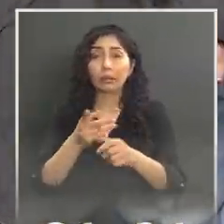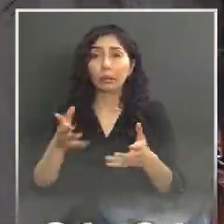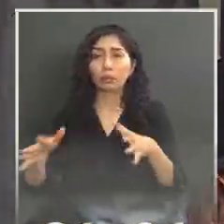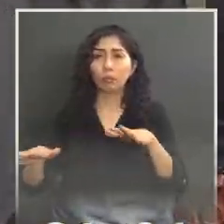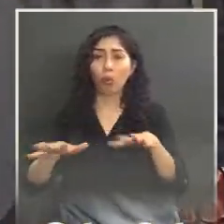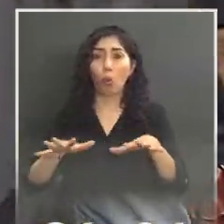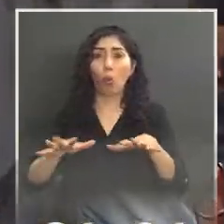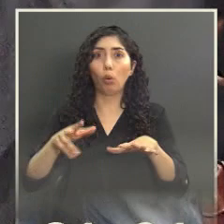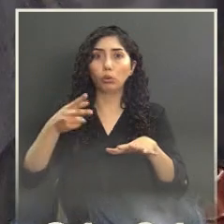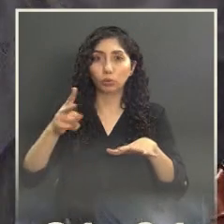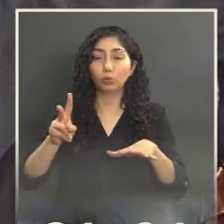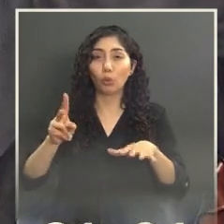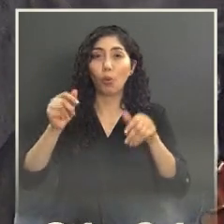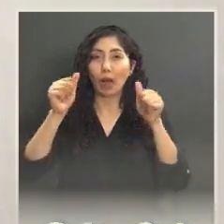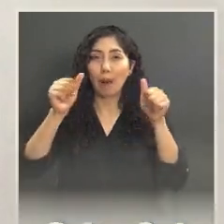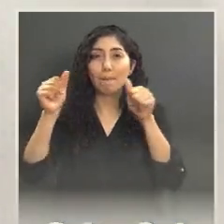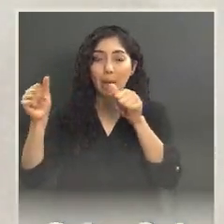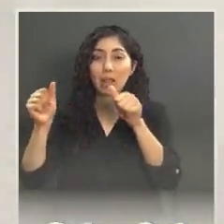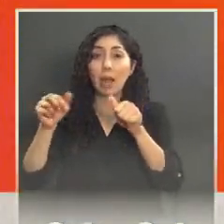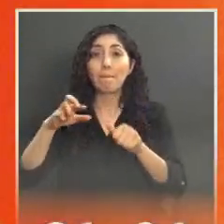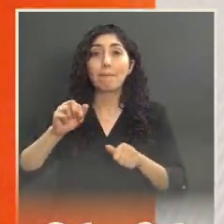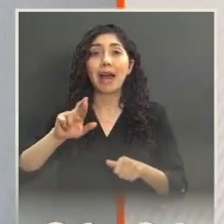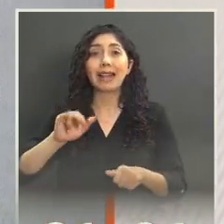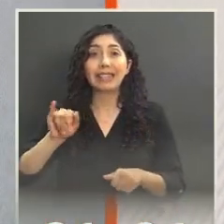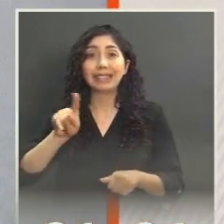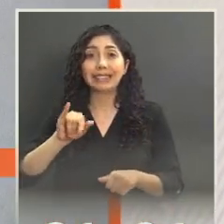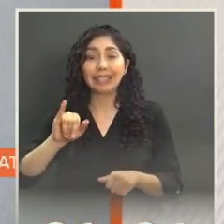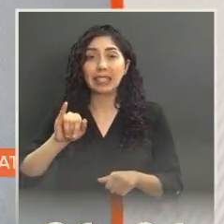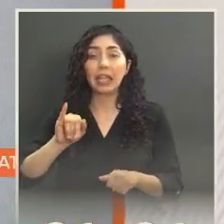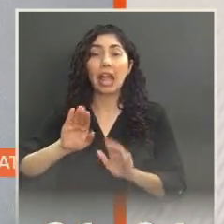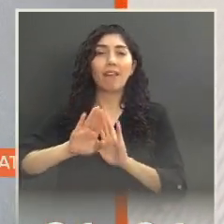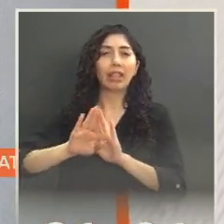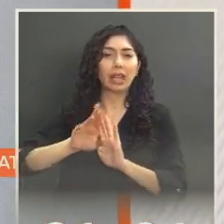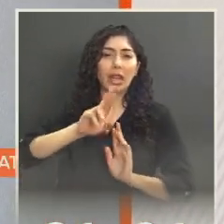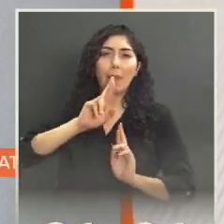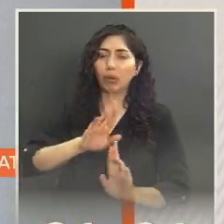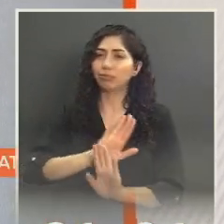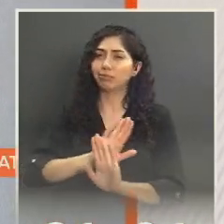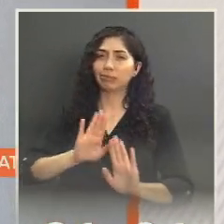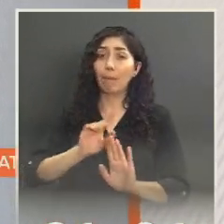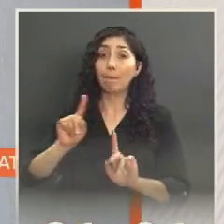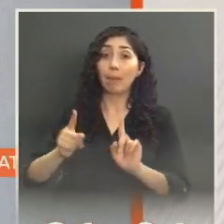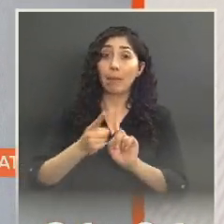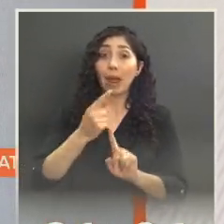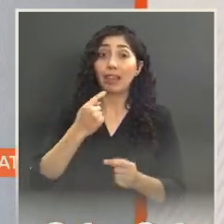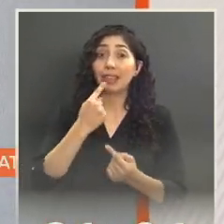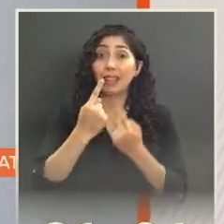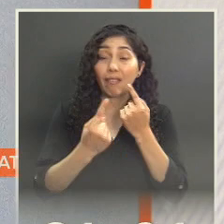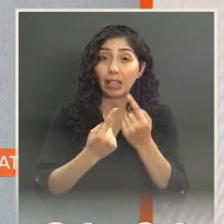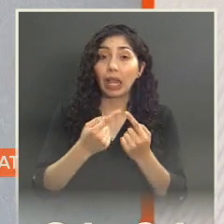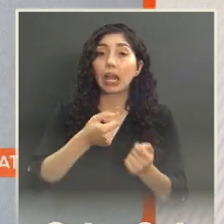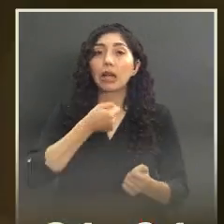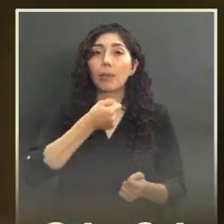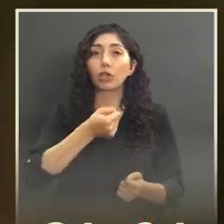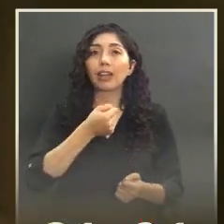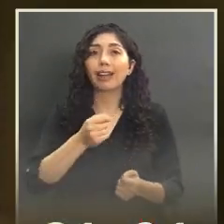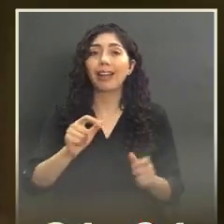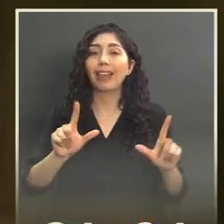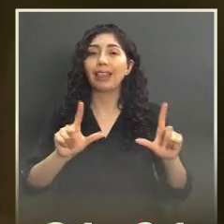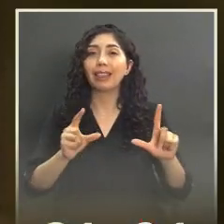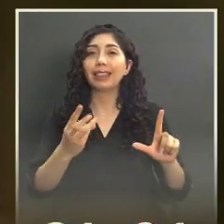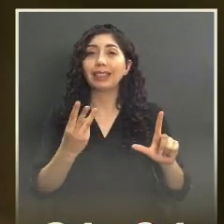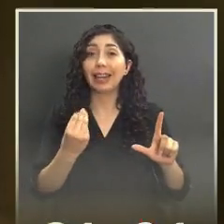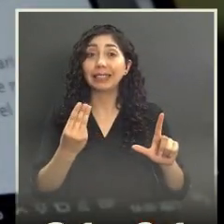propia campaña. Parisi evitó una y otra vez responder en su primera entrevista luego de que reportajes de Tele13 revelara una deuda